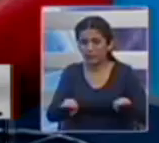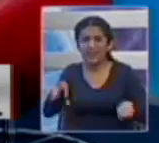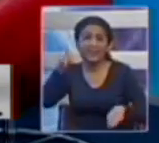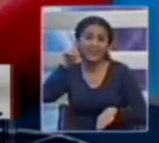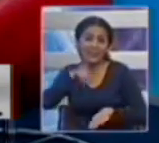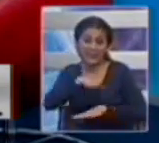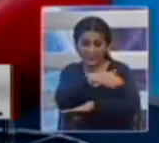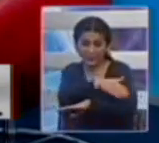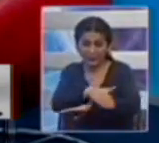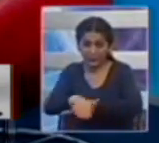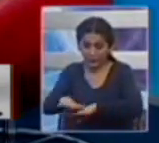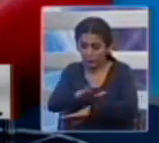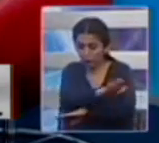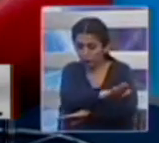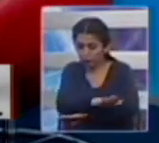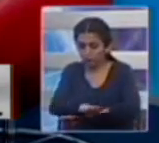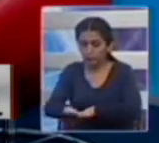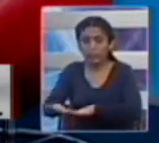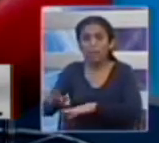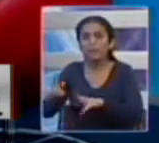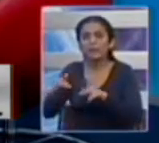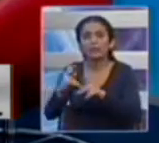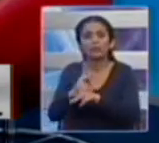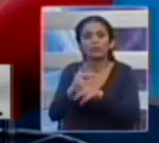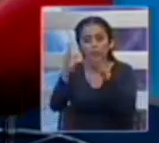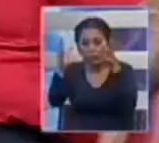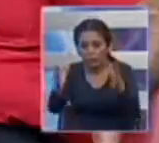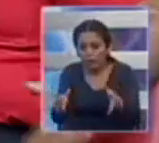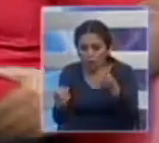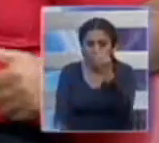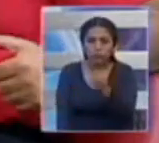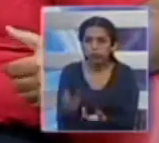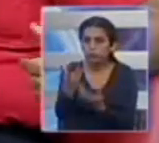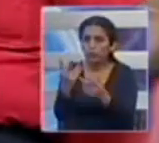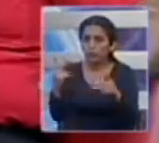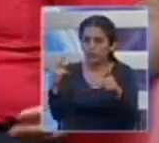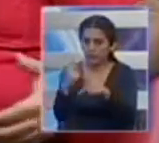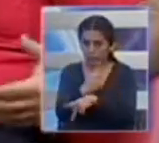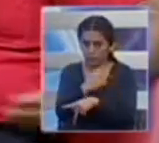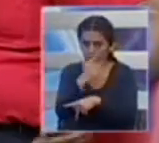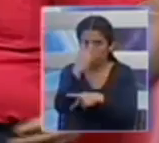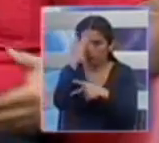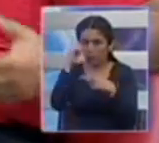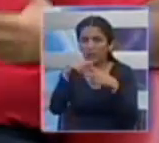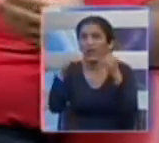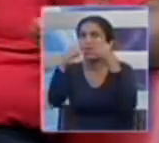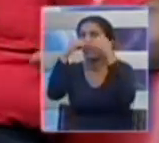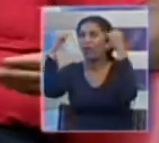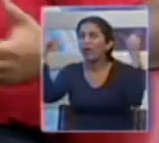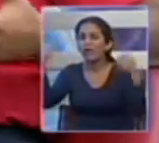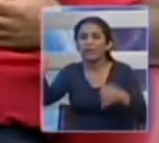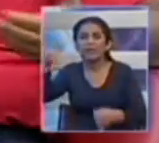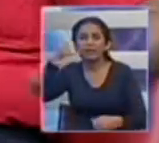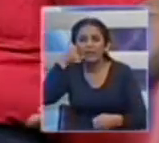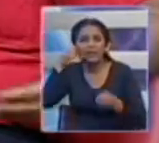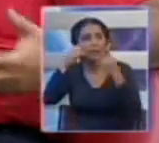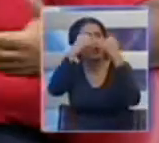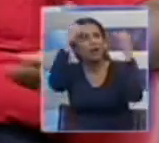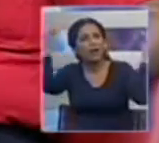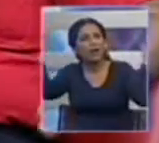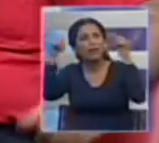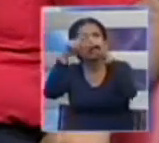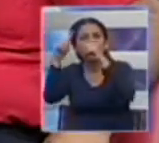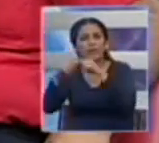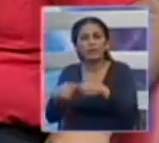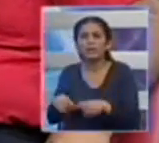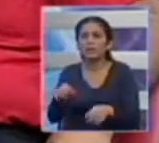ciertas consideraciones, como la que usted menciona. Hay cableado de luz, hay cableado de teléfono, hay cableado del internet o estos